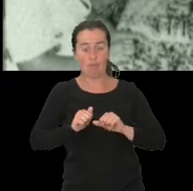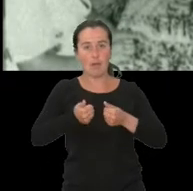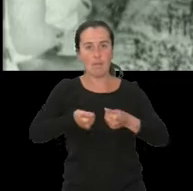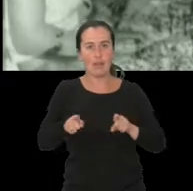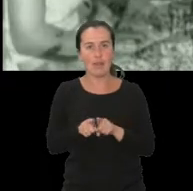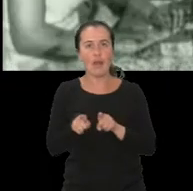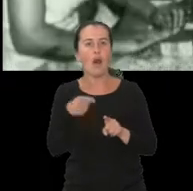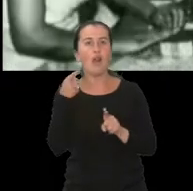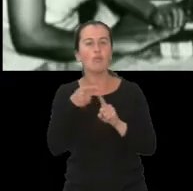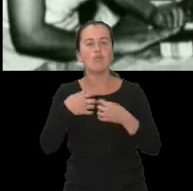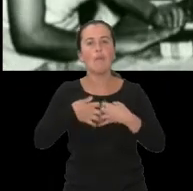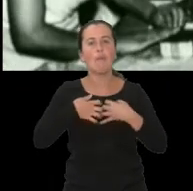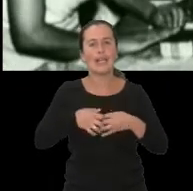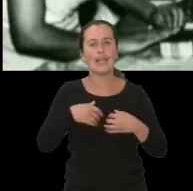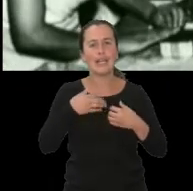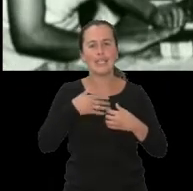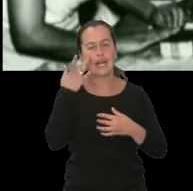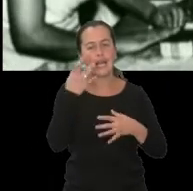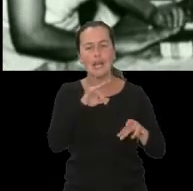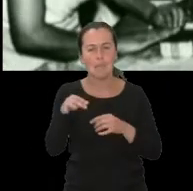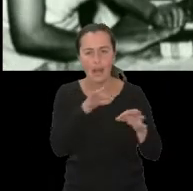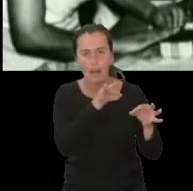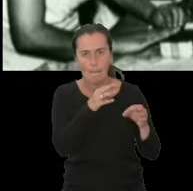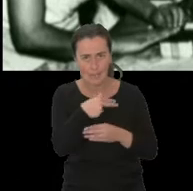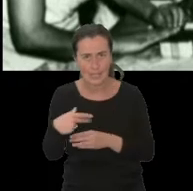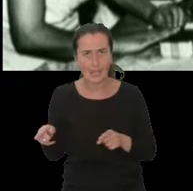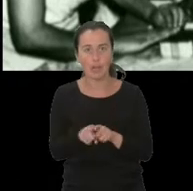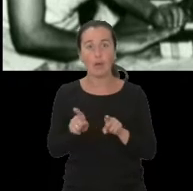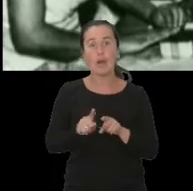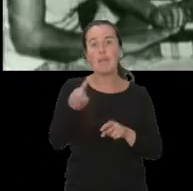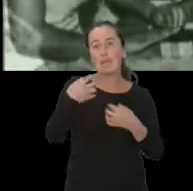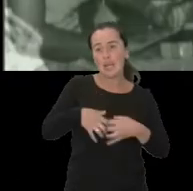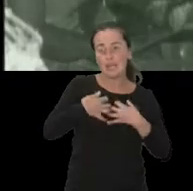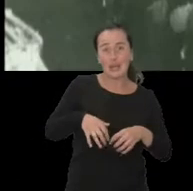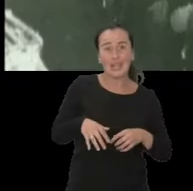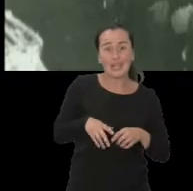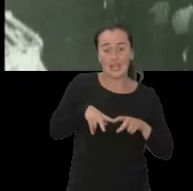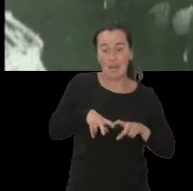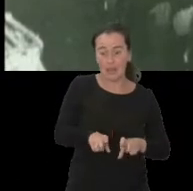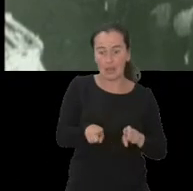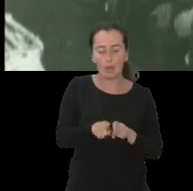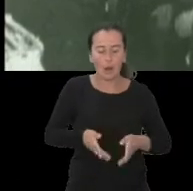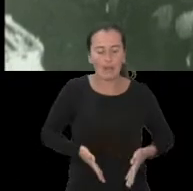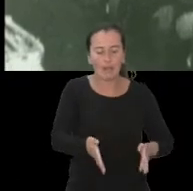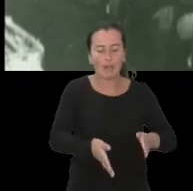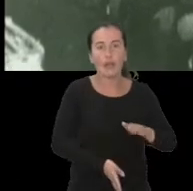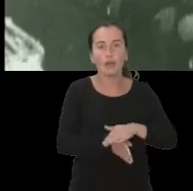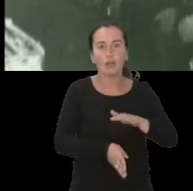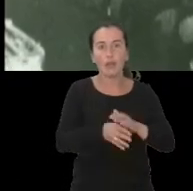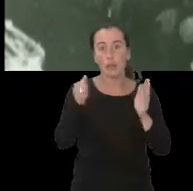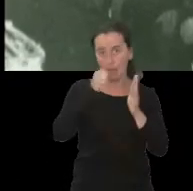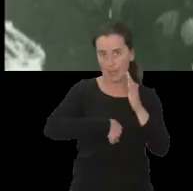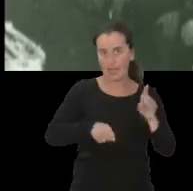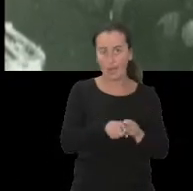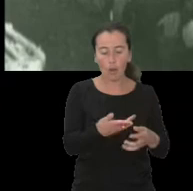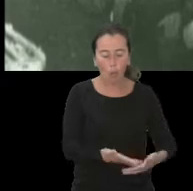las máquinas evisceradoras. Las primeras descabezadoras españolas eran una simple cinta continua